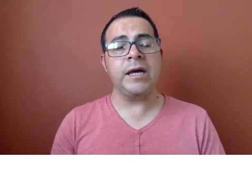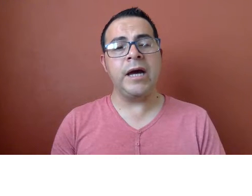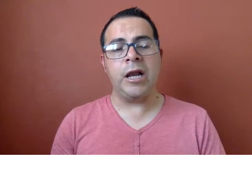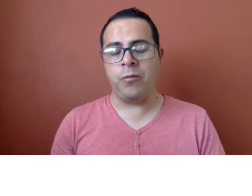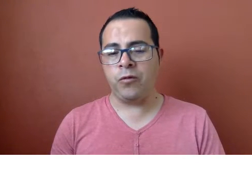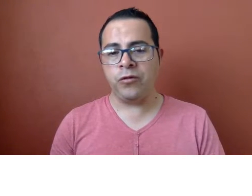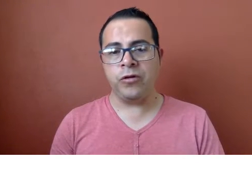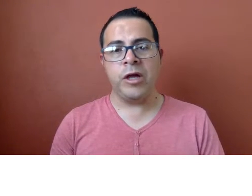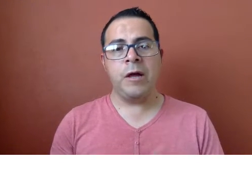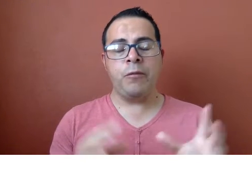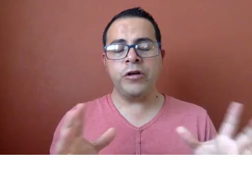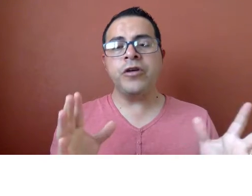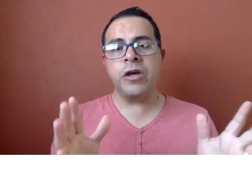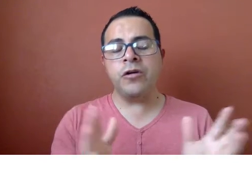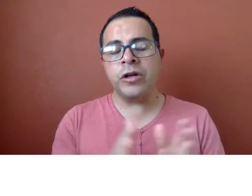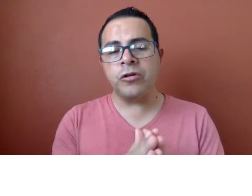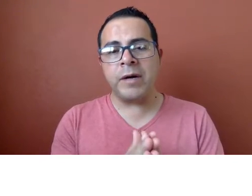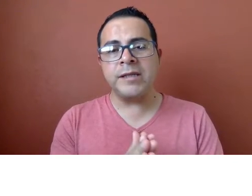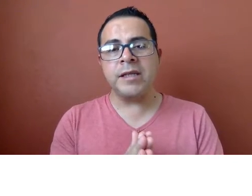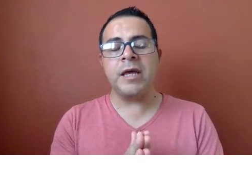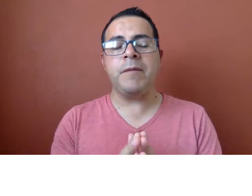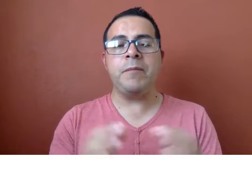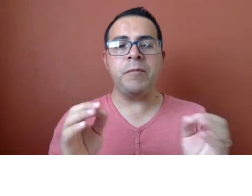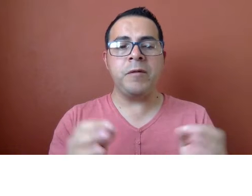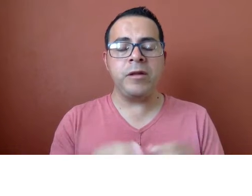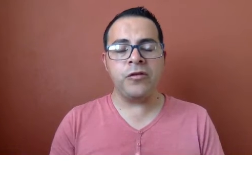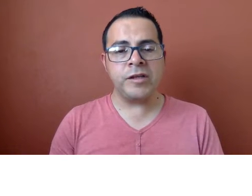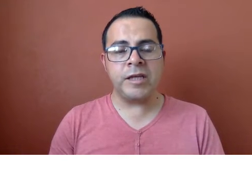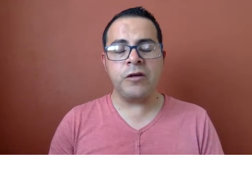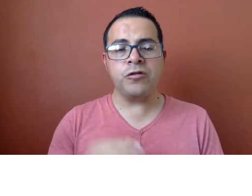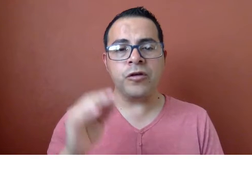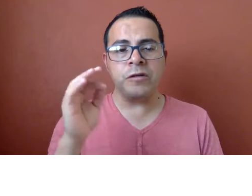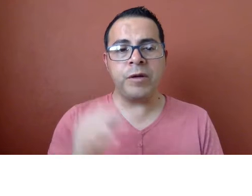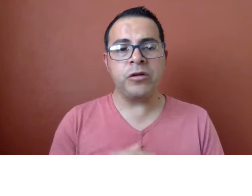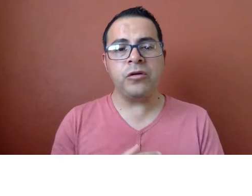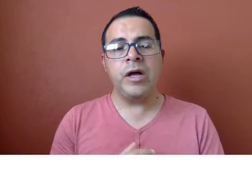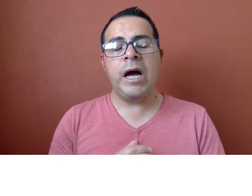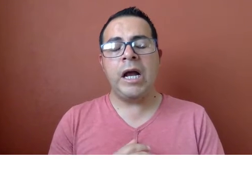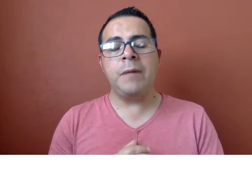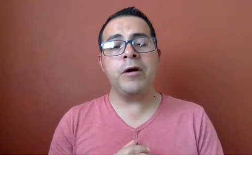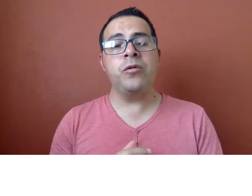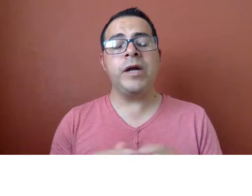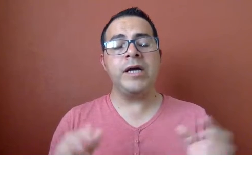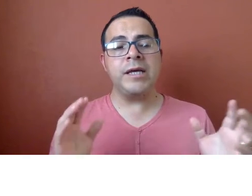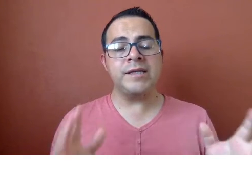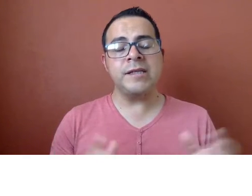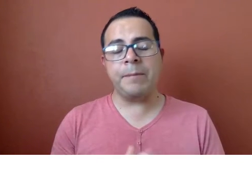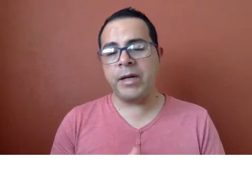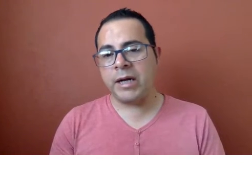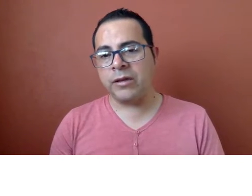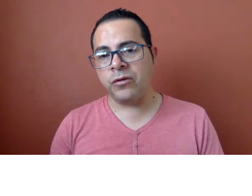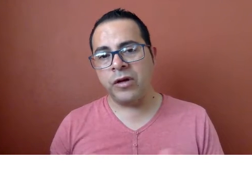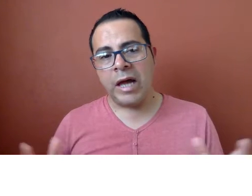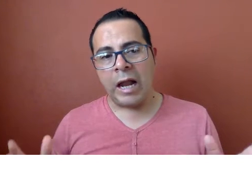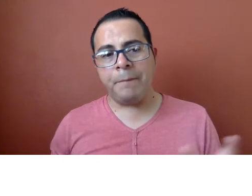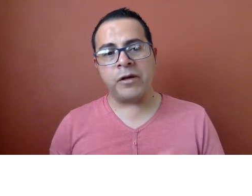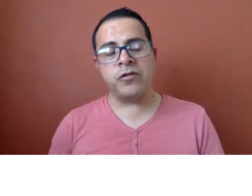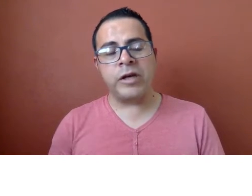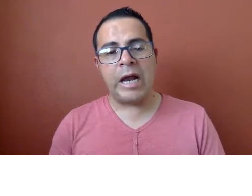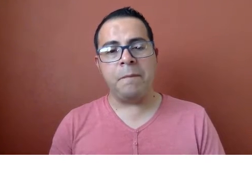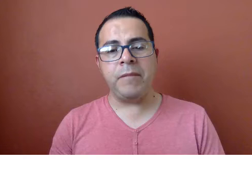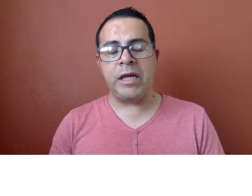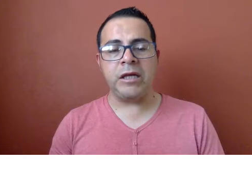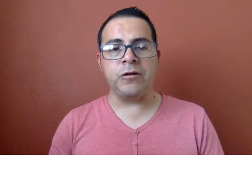en jaque al mundo. Por eso quiero retomar este tema. El primer video de este año es con respecto a la vacuna que ya se está aplicando